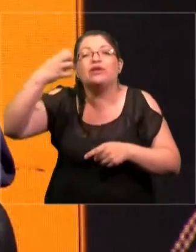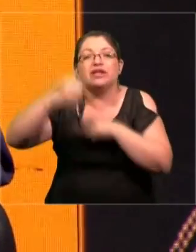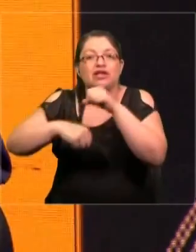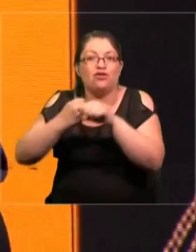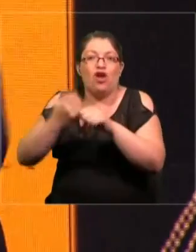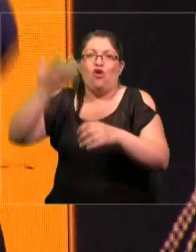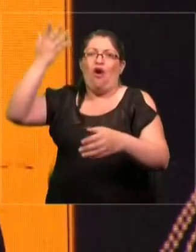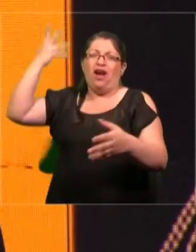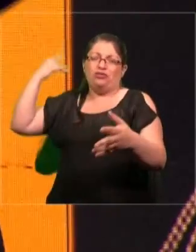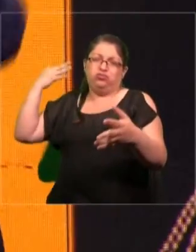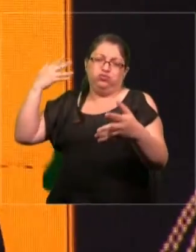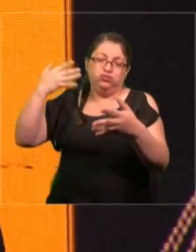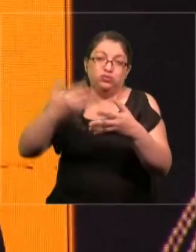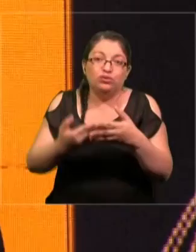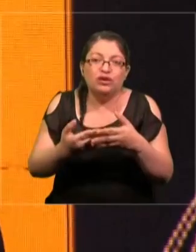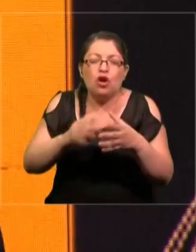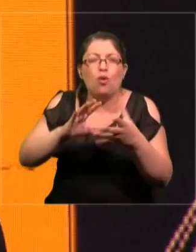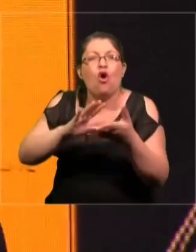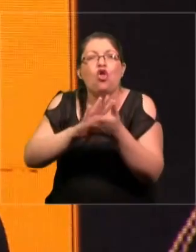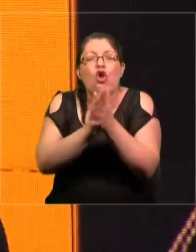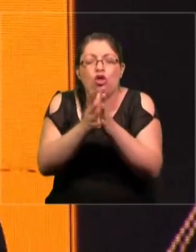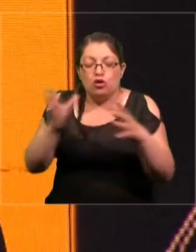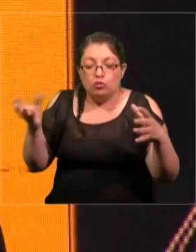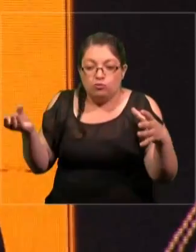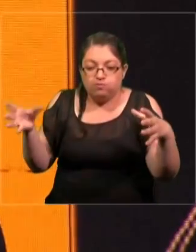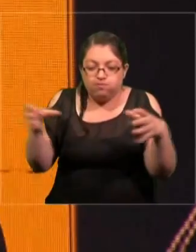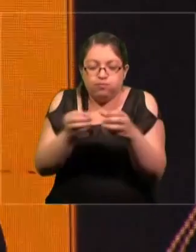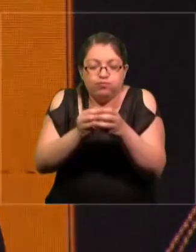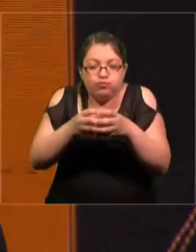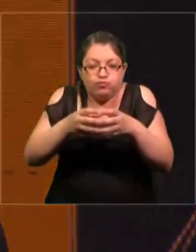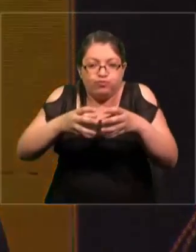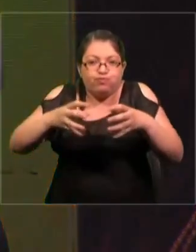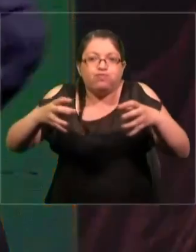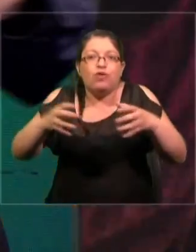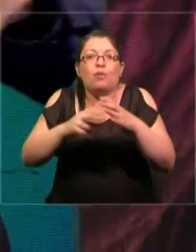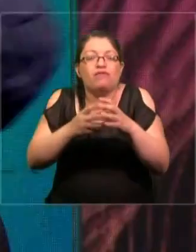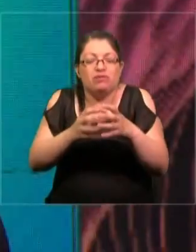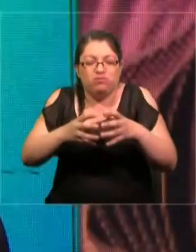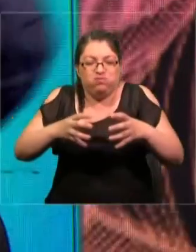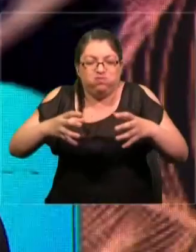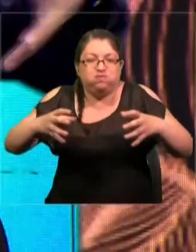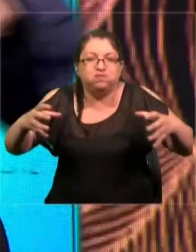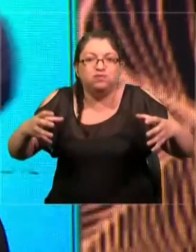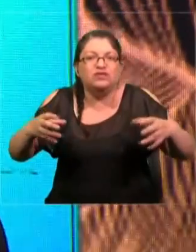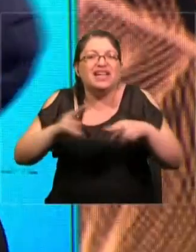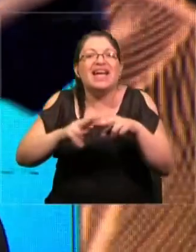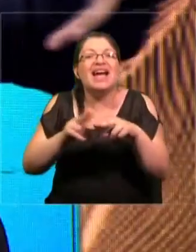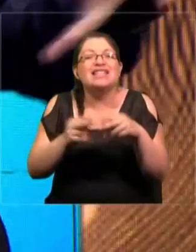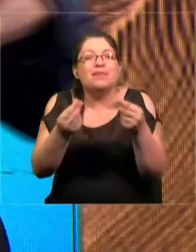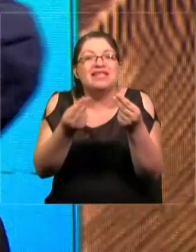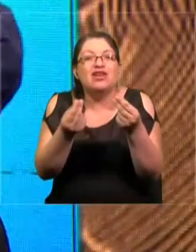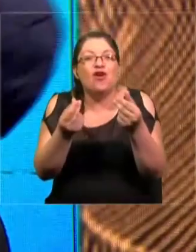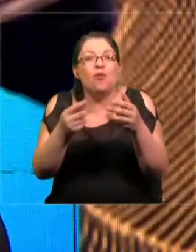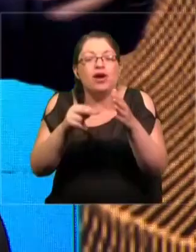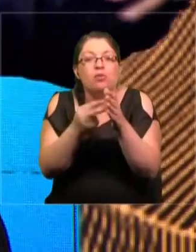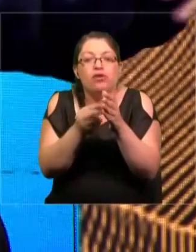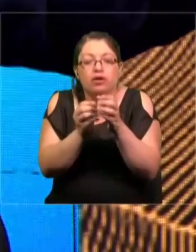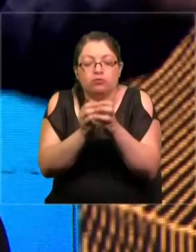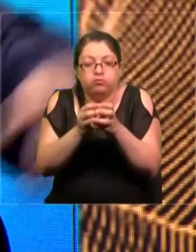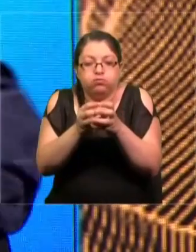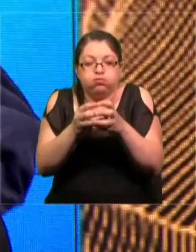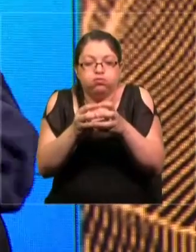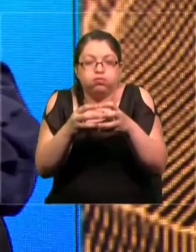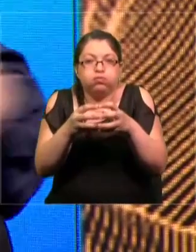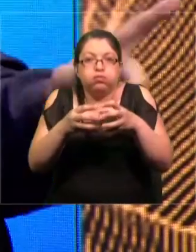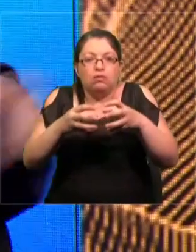Un estallido interno dentro de una matriz problemática vieja genera cámaras de ampliación